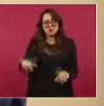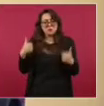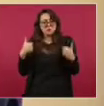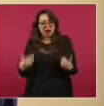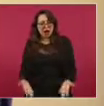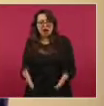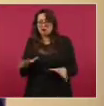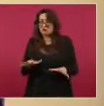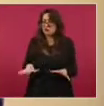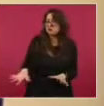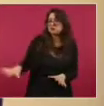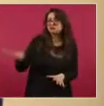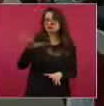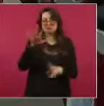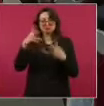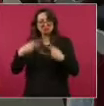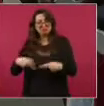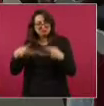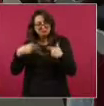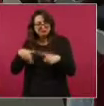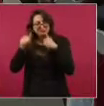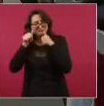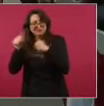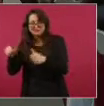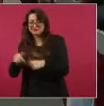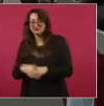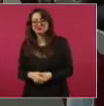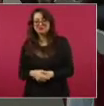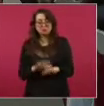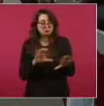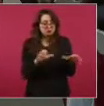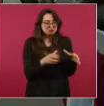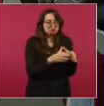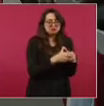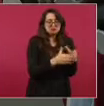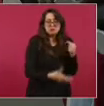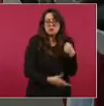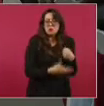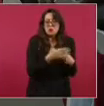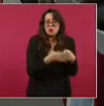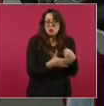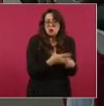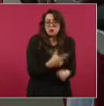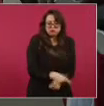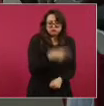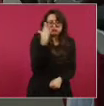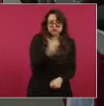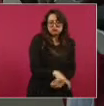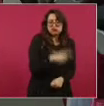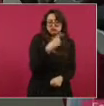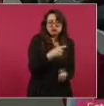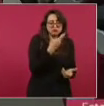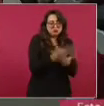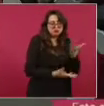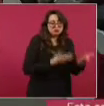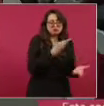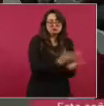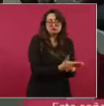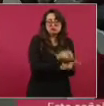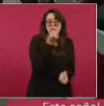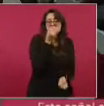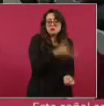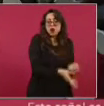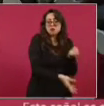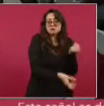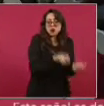servicio de potentados. Por eso fueron de gran trascendencia las huelgas de Cananea y